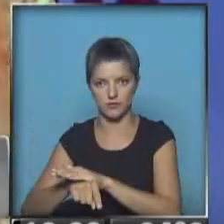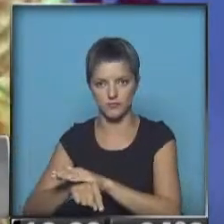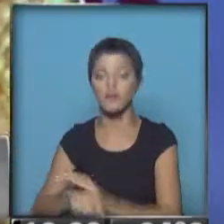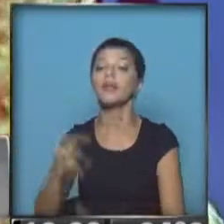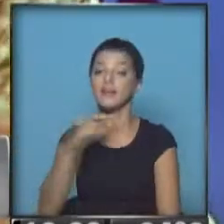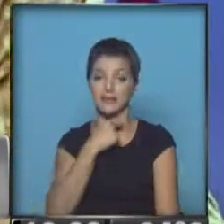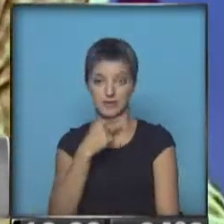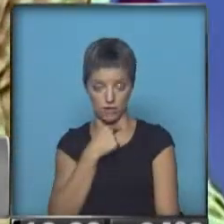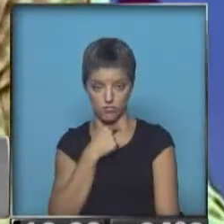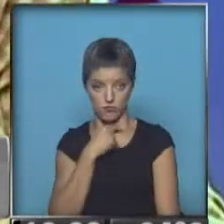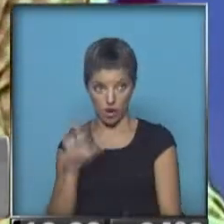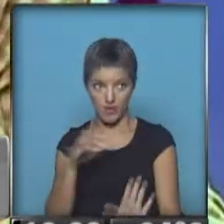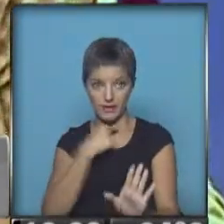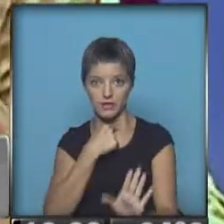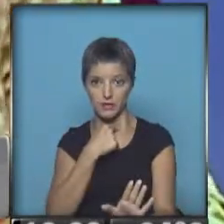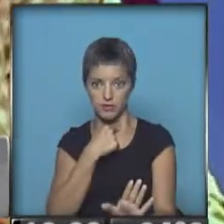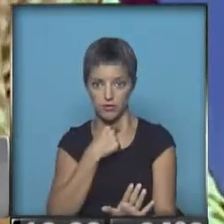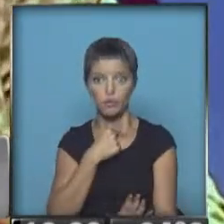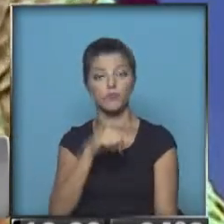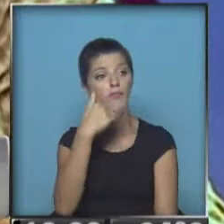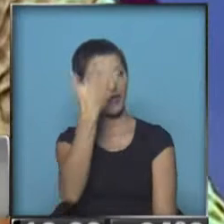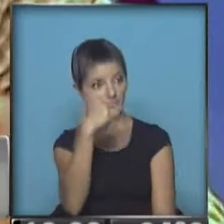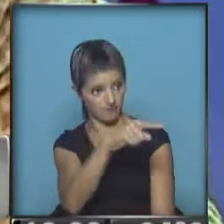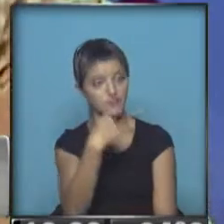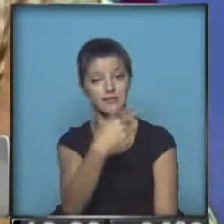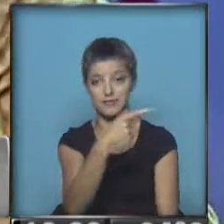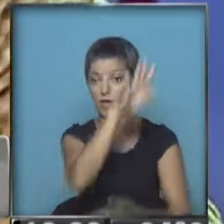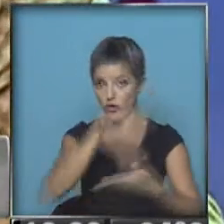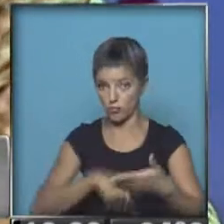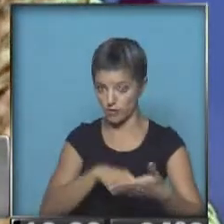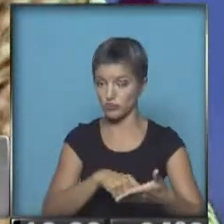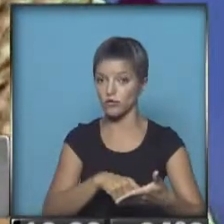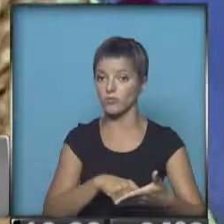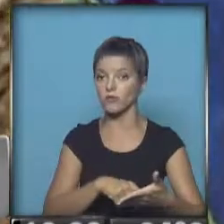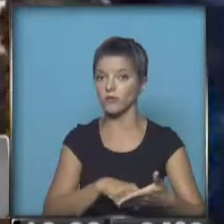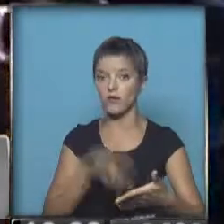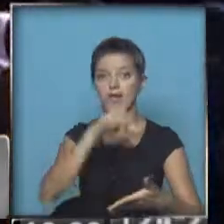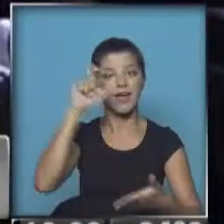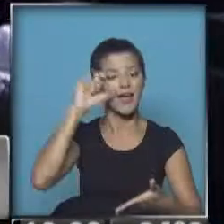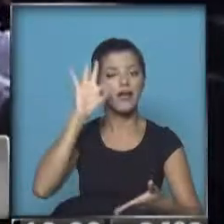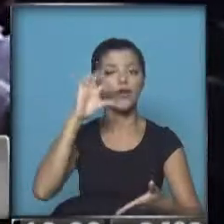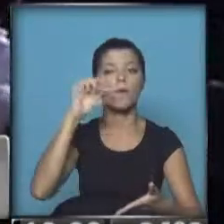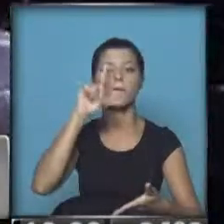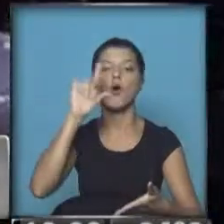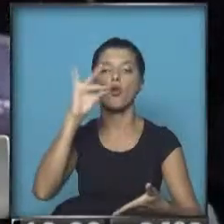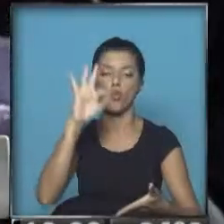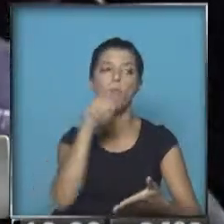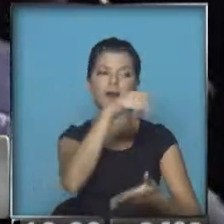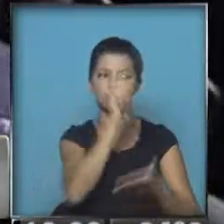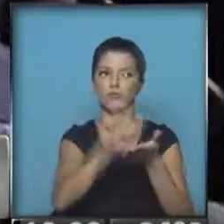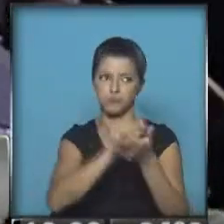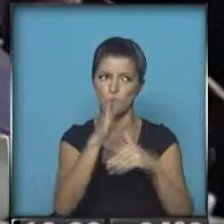quiero retomar lo que decía Leopoldo en el documento, o lo que decía el documento, porque es una construcción colectiva. Yo también